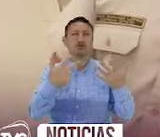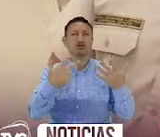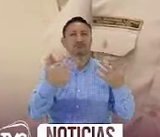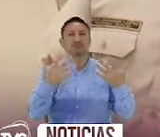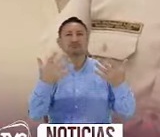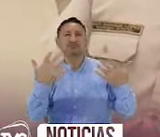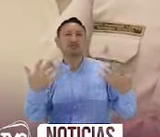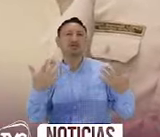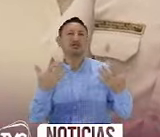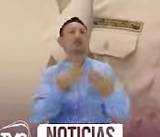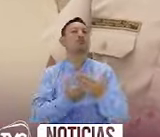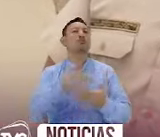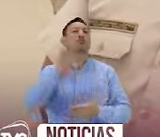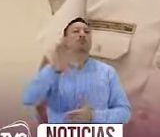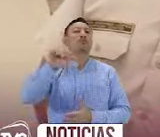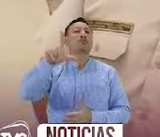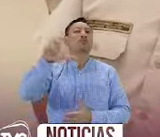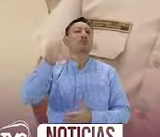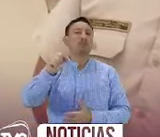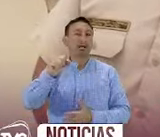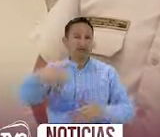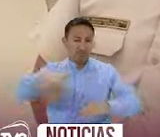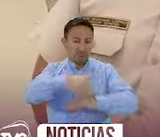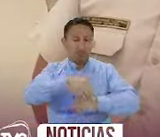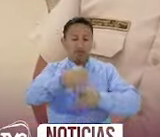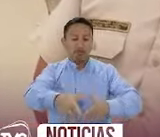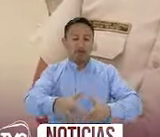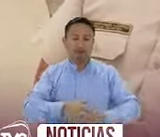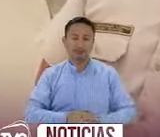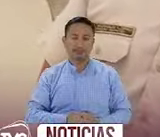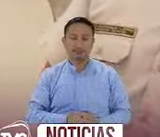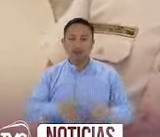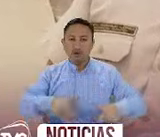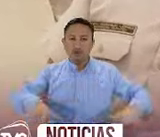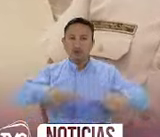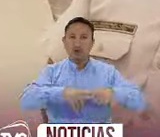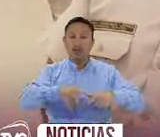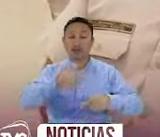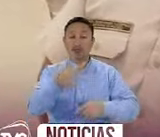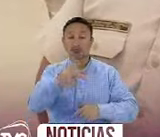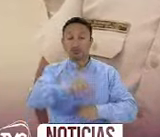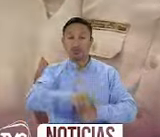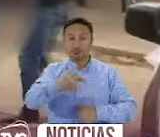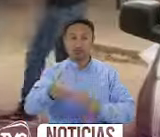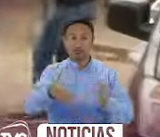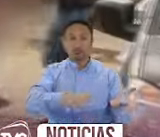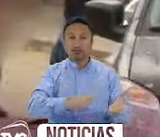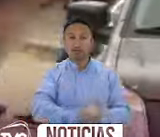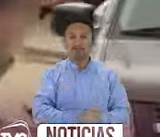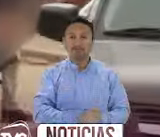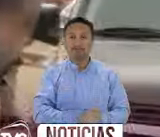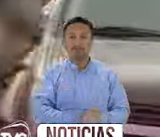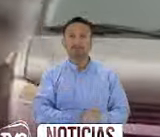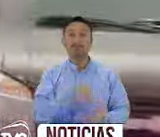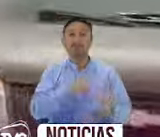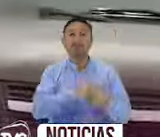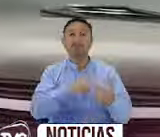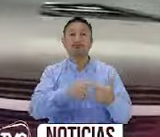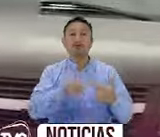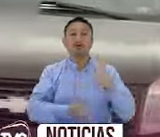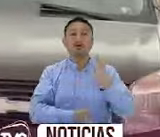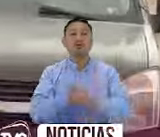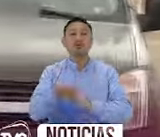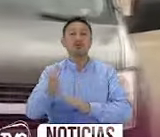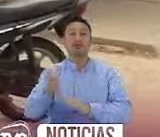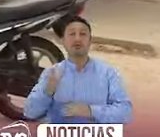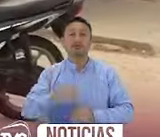balísticos regados en la vía y en el punto de donde están los asesinados. Los fallecidos fueron trasladados hasta la morgue, donde